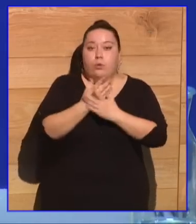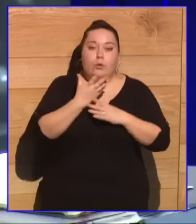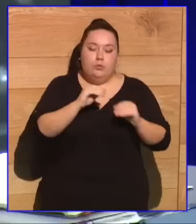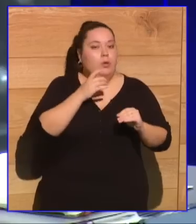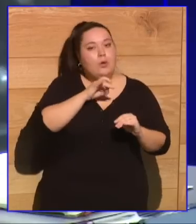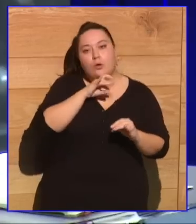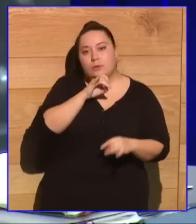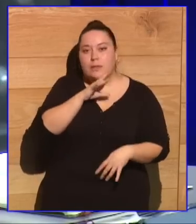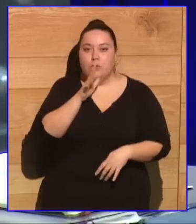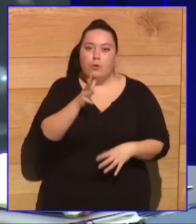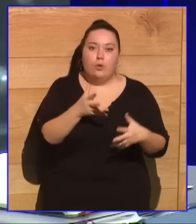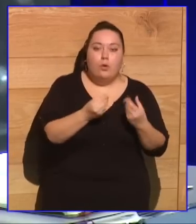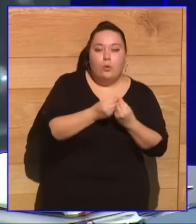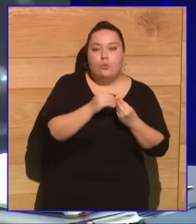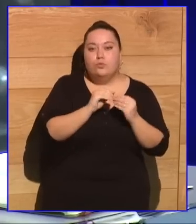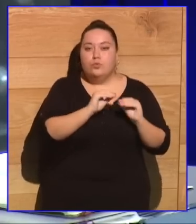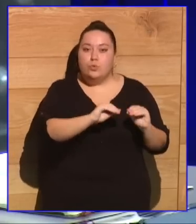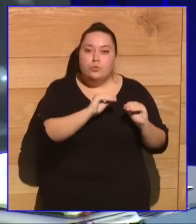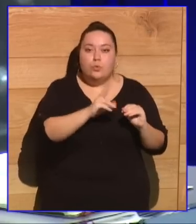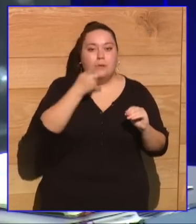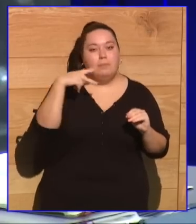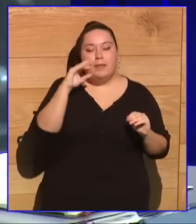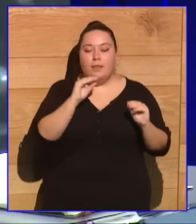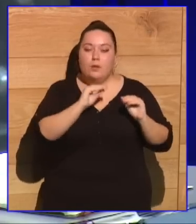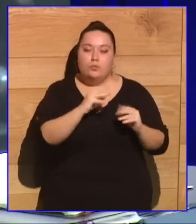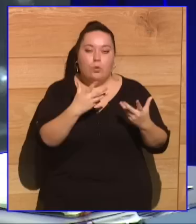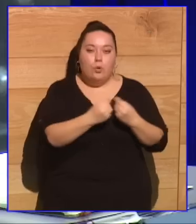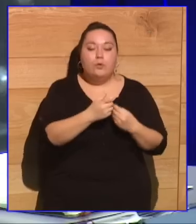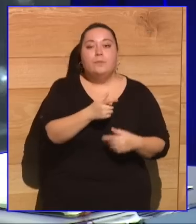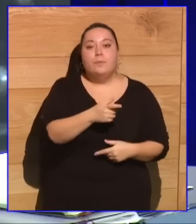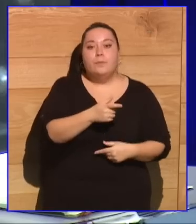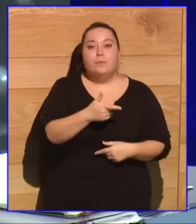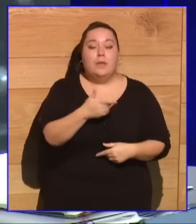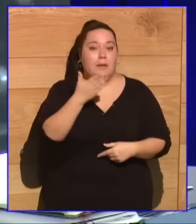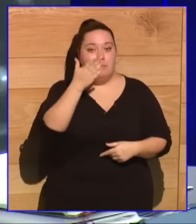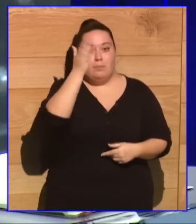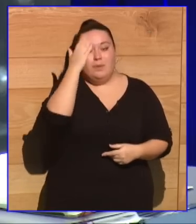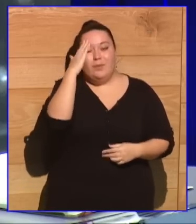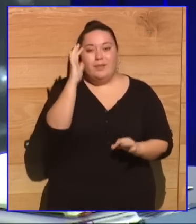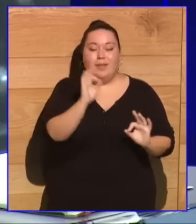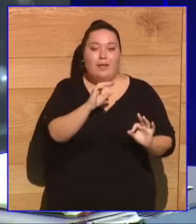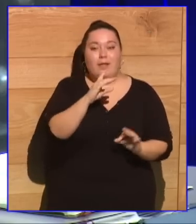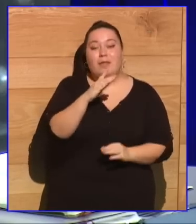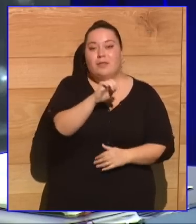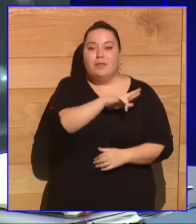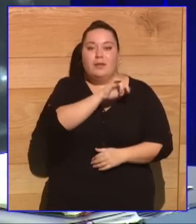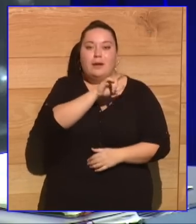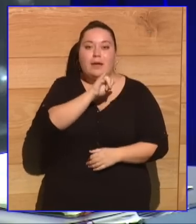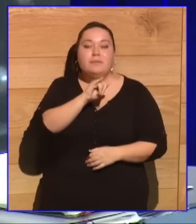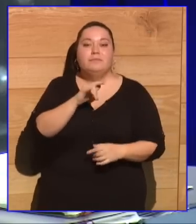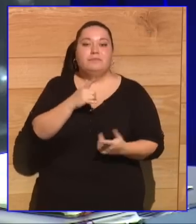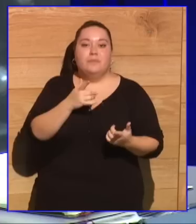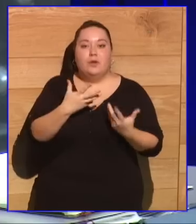en fin, con su experiencia con él. Y es cuando usa principalmente la Fairlight, esta mesa, esta consola,